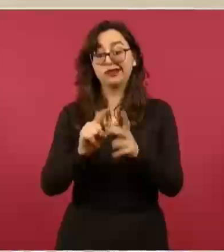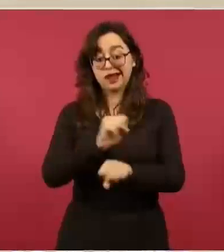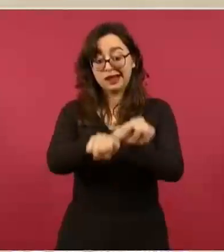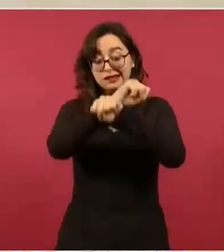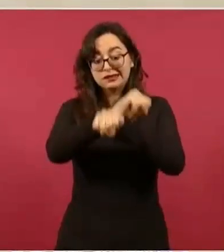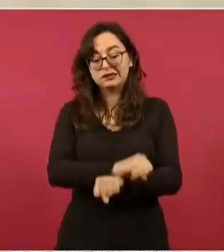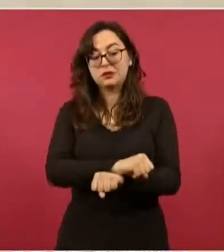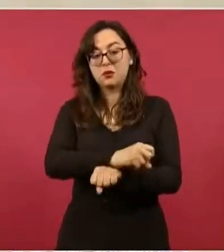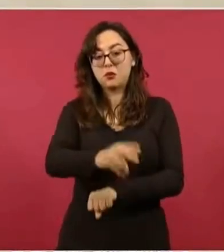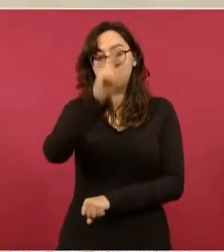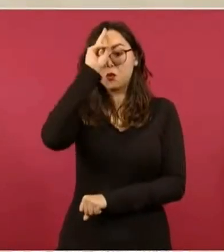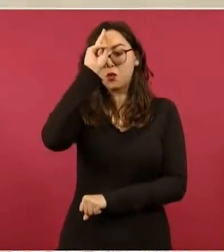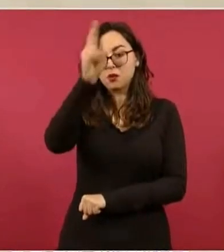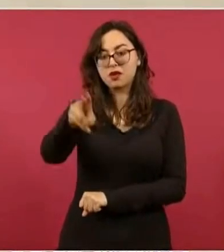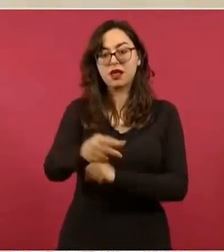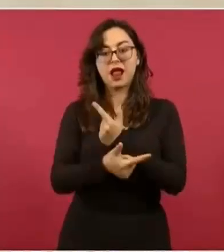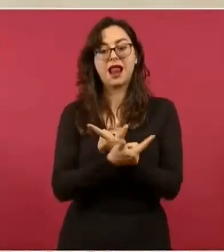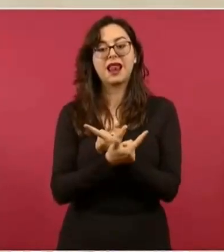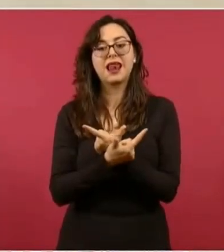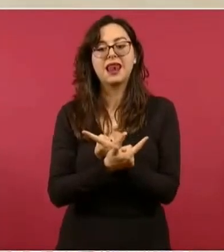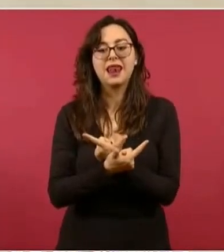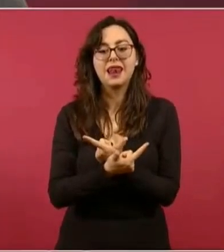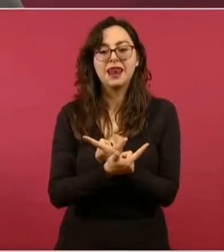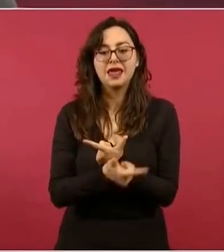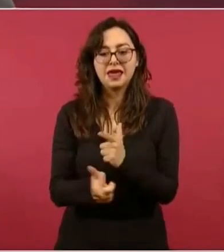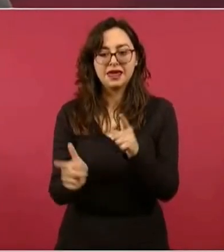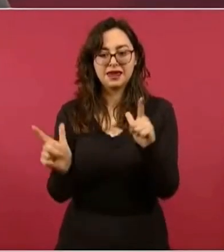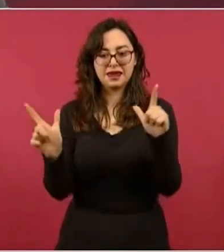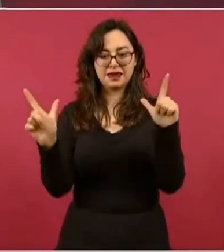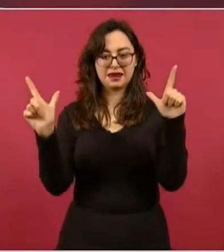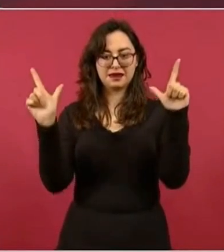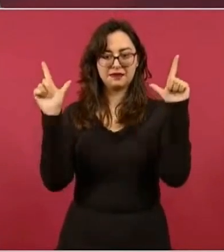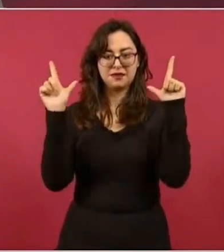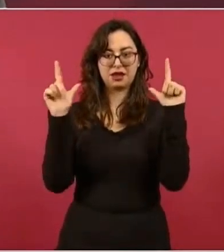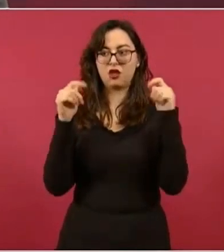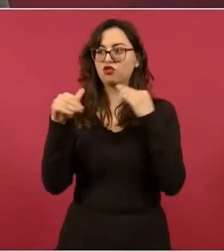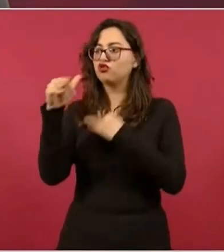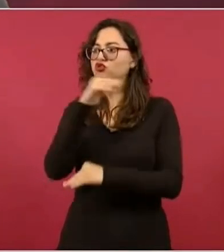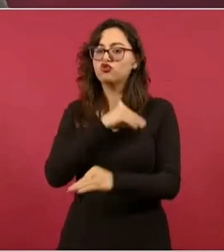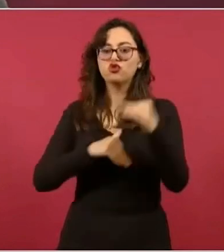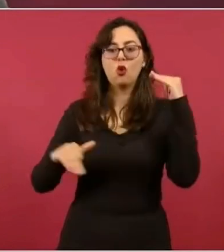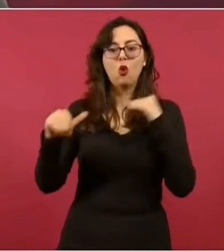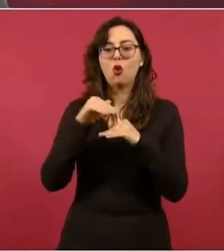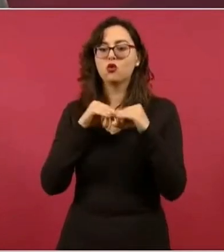y se viviera en una sociedad igualitaria